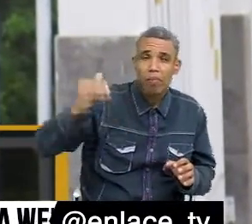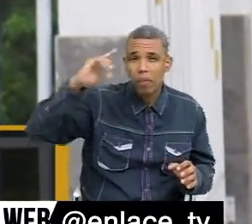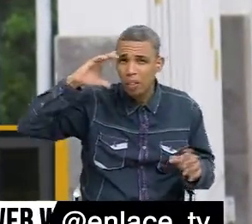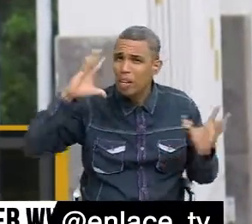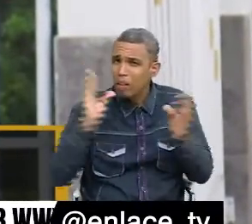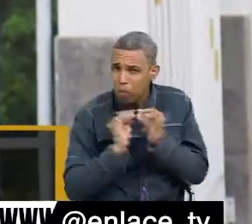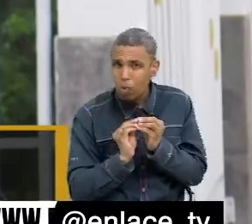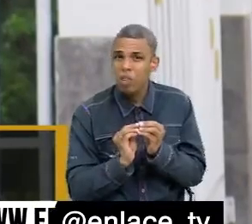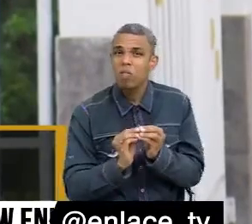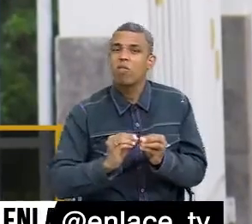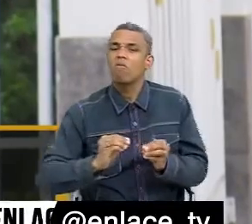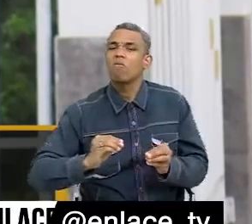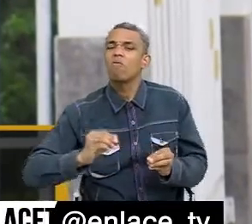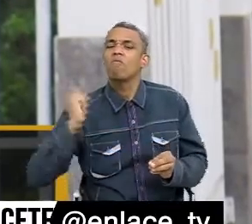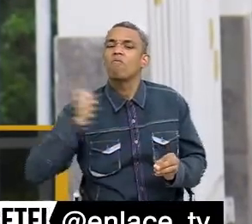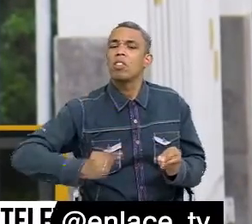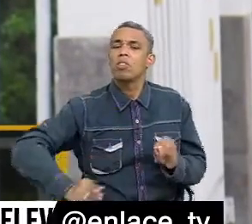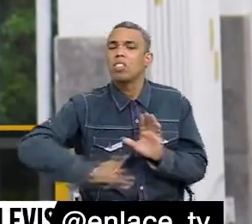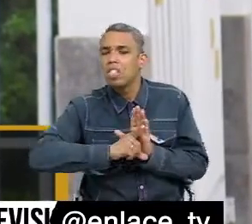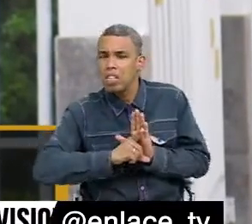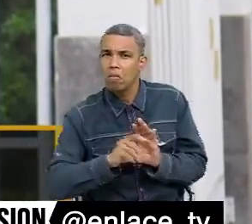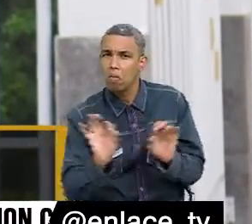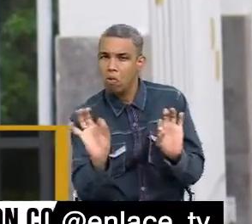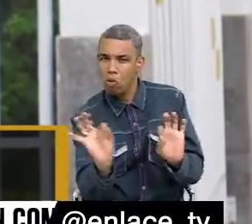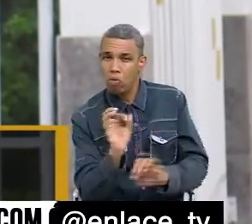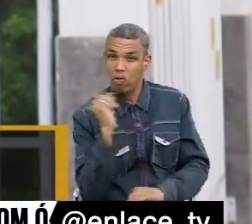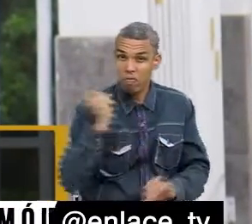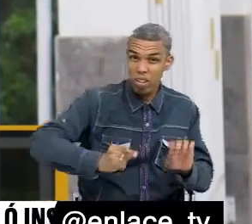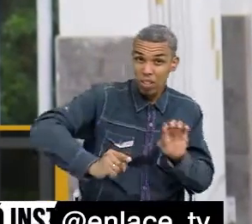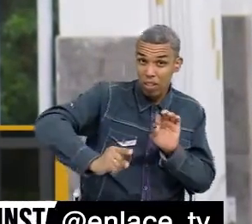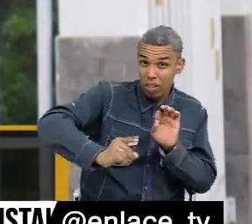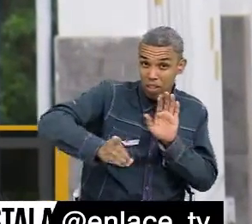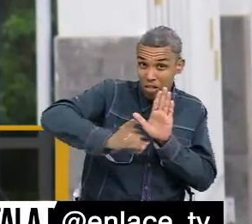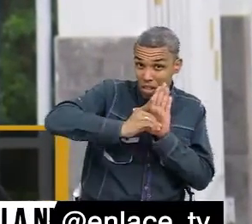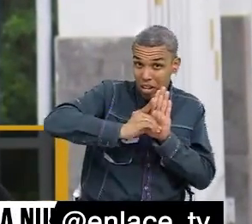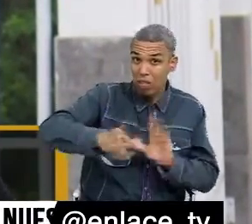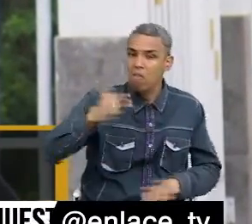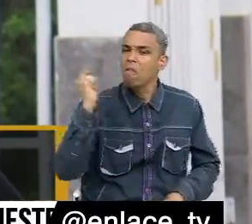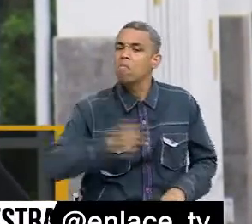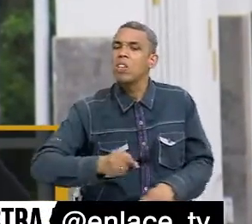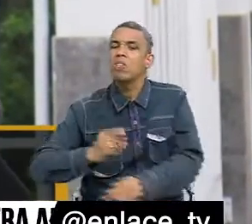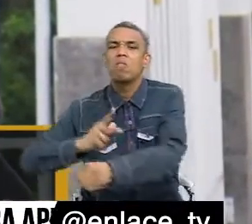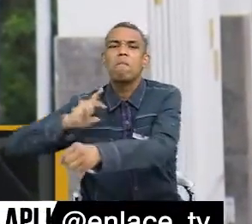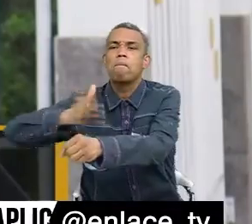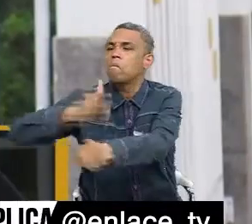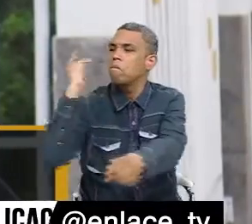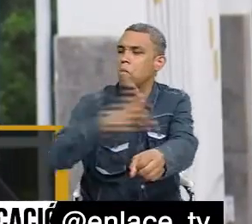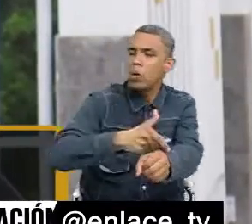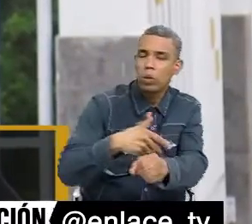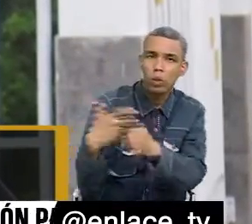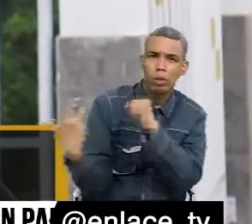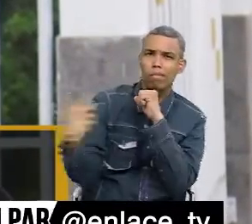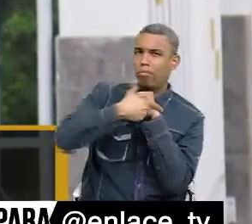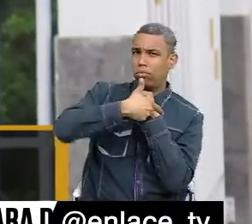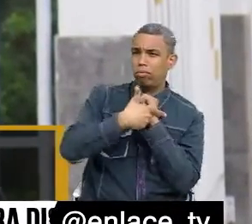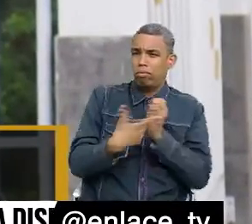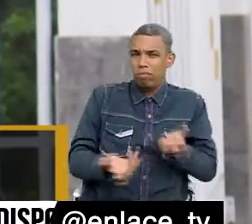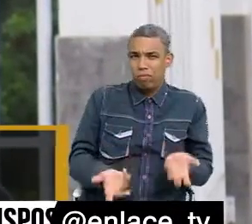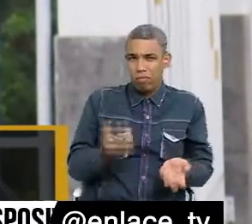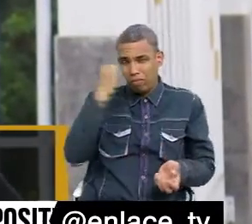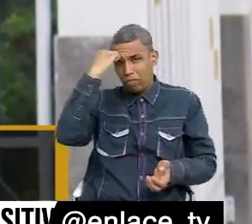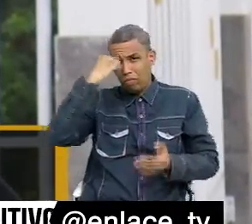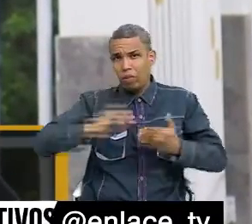acuerdos lesivos, o los, perdón, decretos lesivos, también el gobierno nacional tiene que comprometerse a que tienen que ser revisados